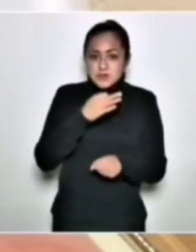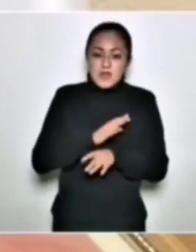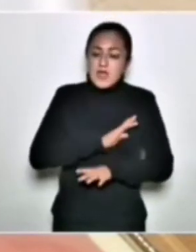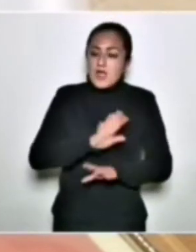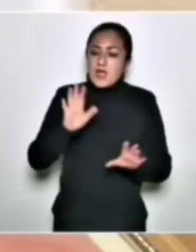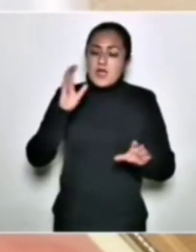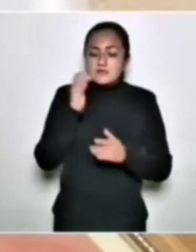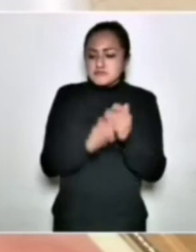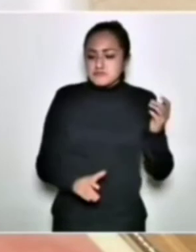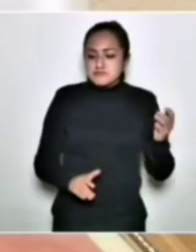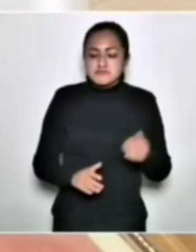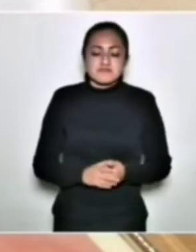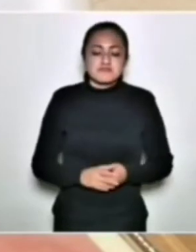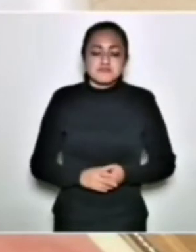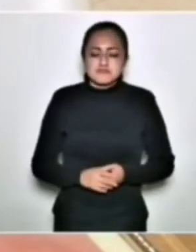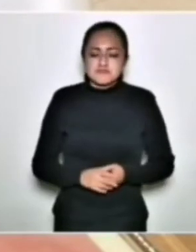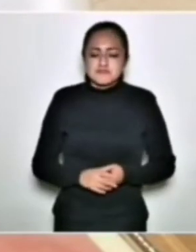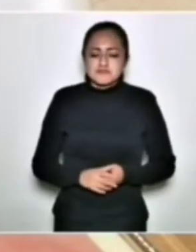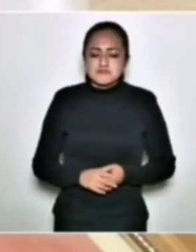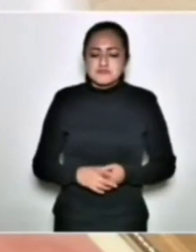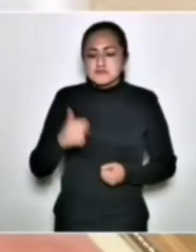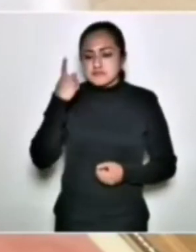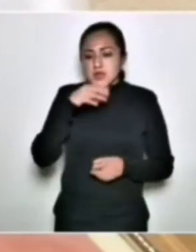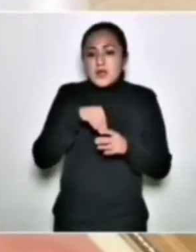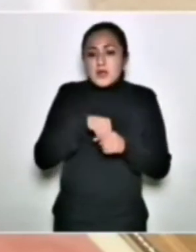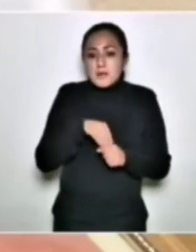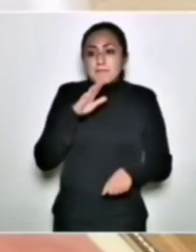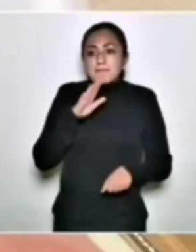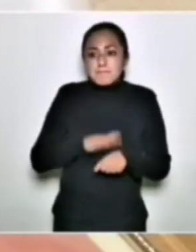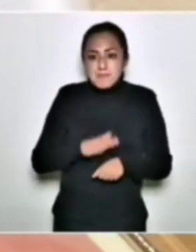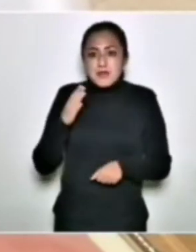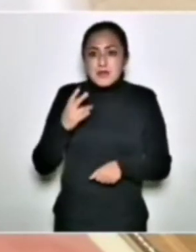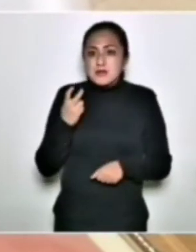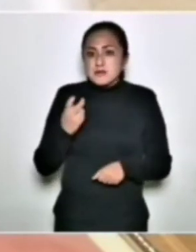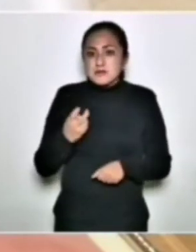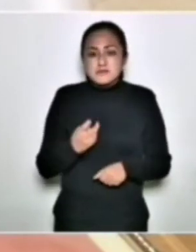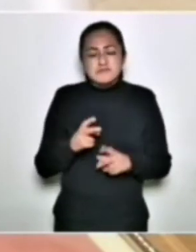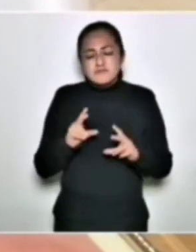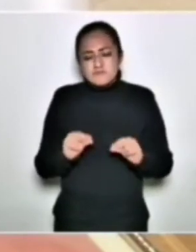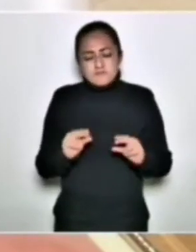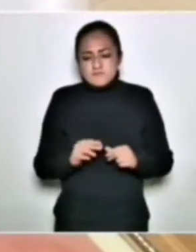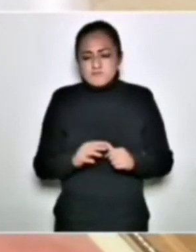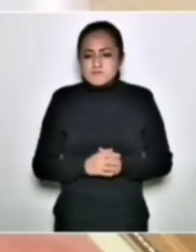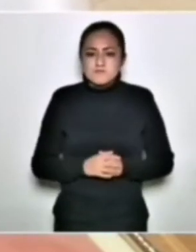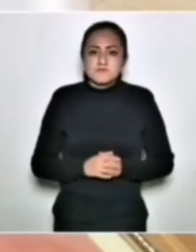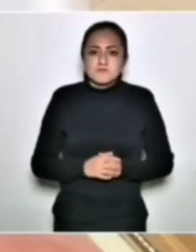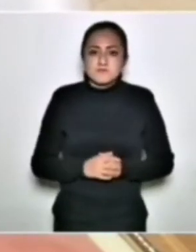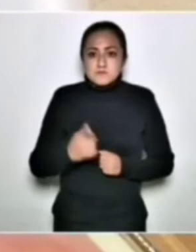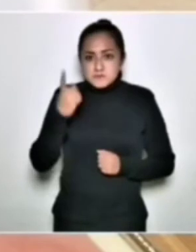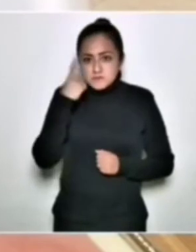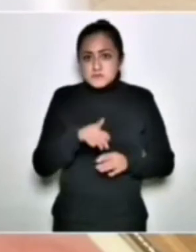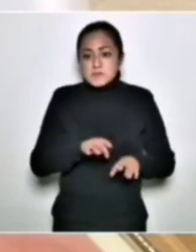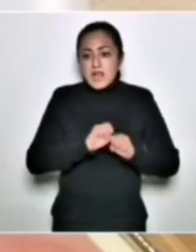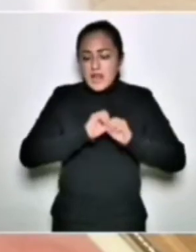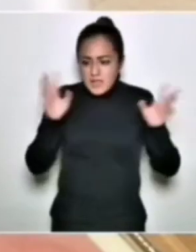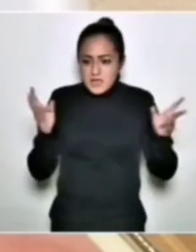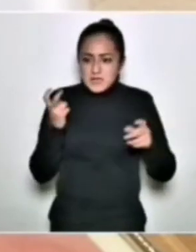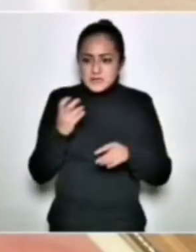aclare. No para que se acumulen en archivos muertos, para que se